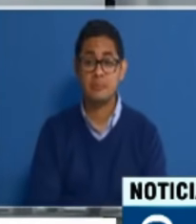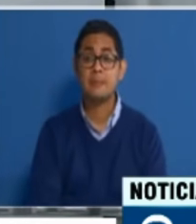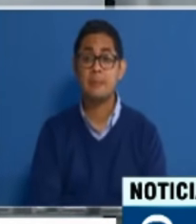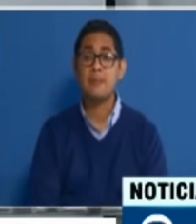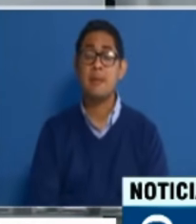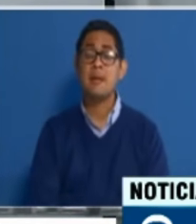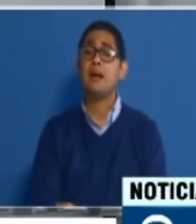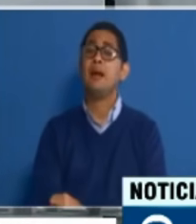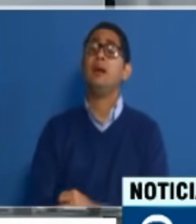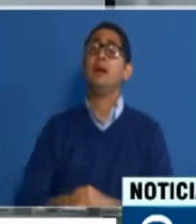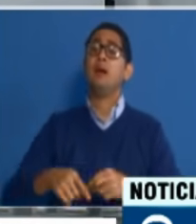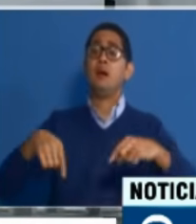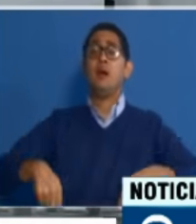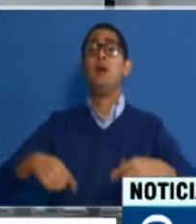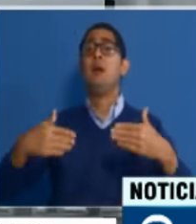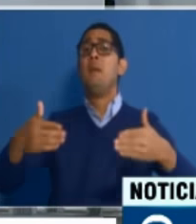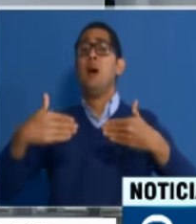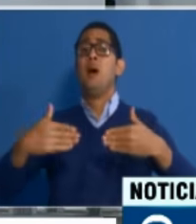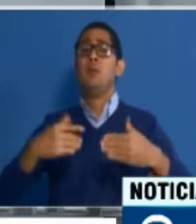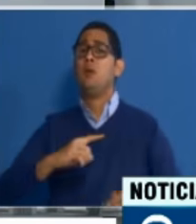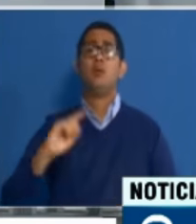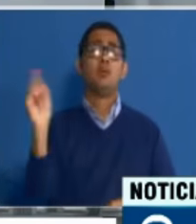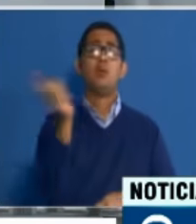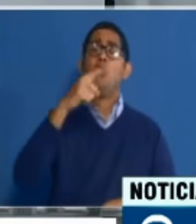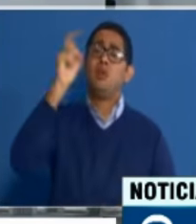Nosotros tenemos que rendirle cuenta al país.